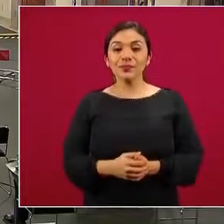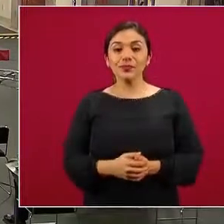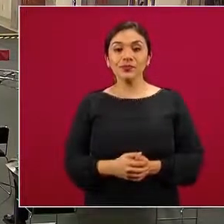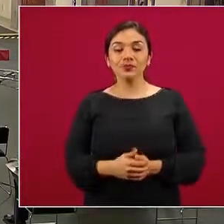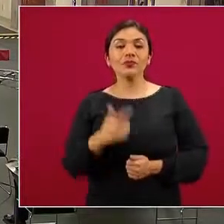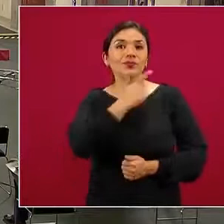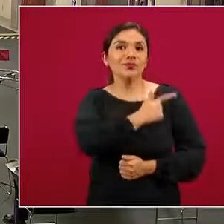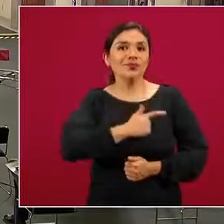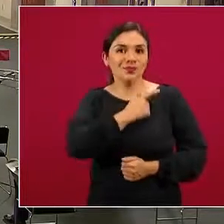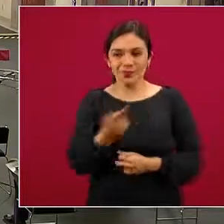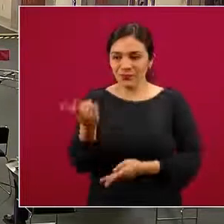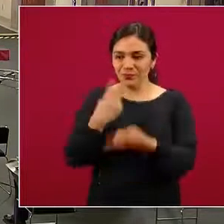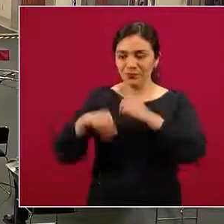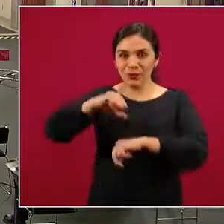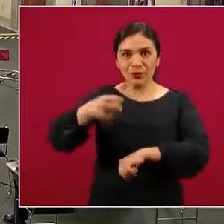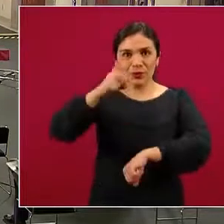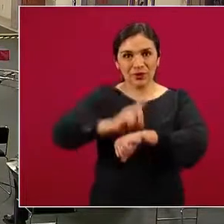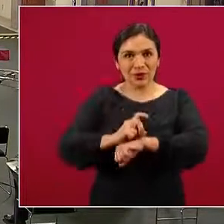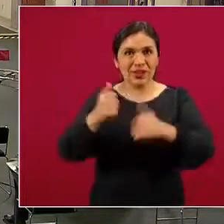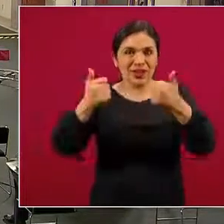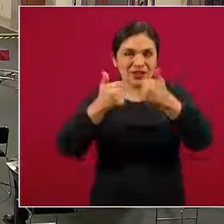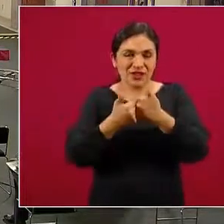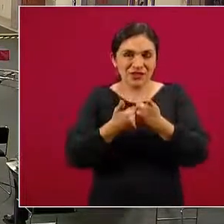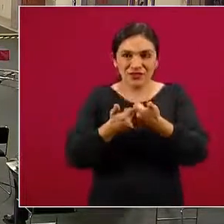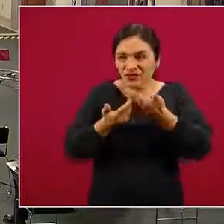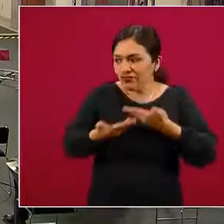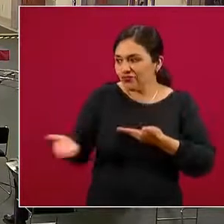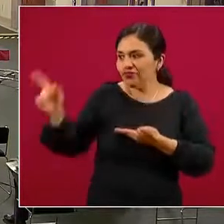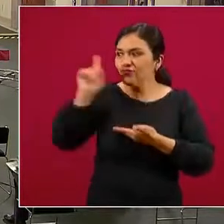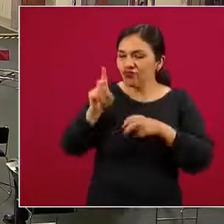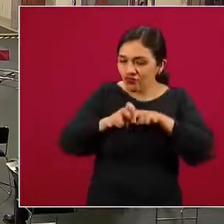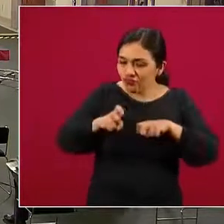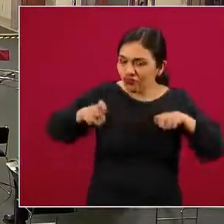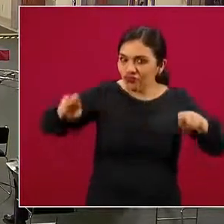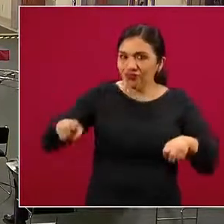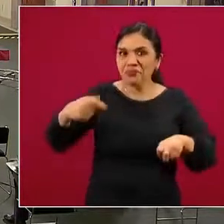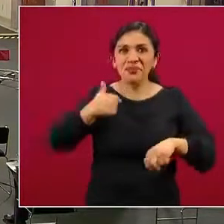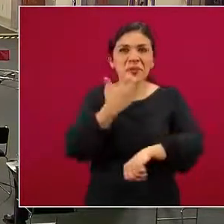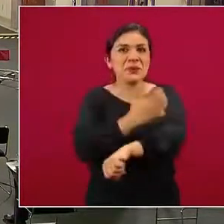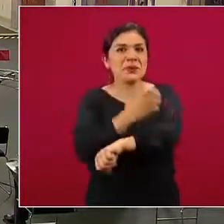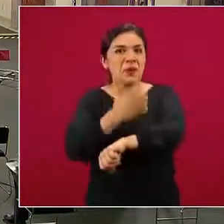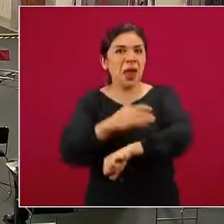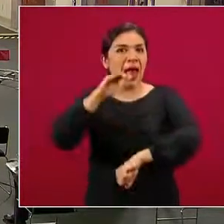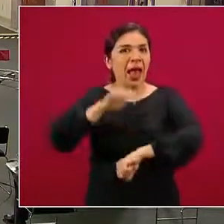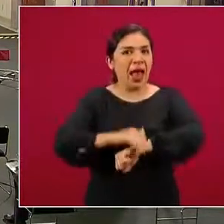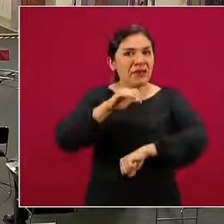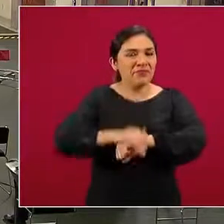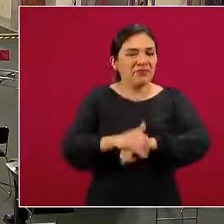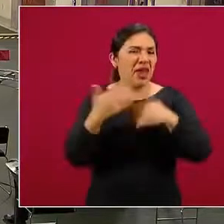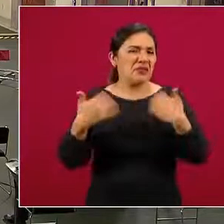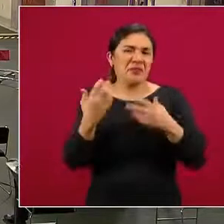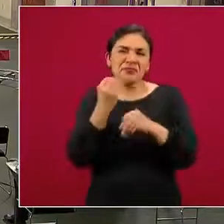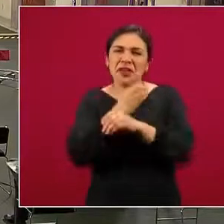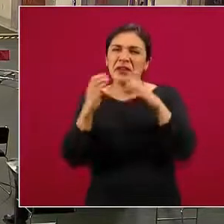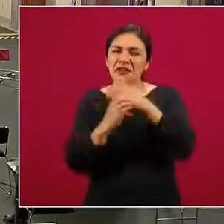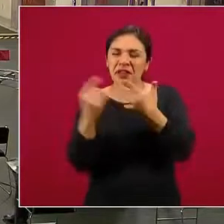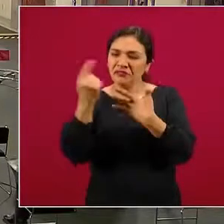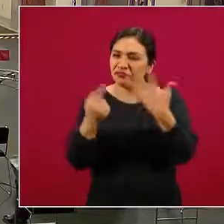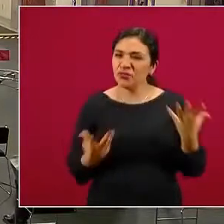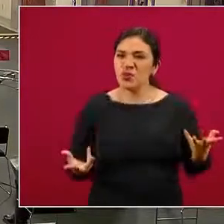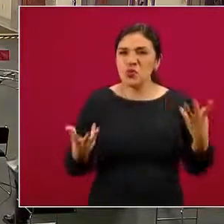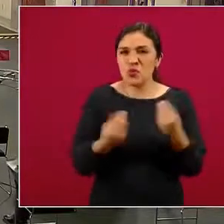un gusto estar aquí, compartir la mesa con cómplices, aliadas, amigas en muchas cosas que estamos